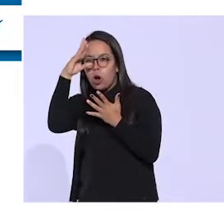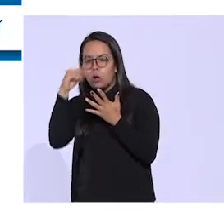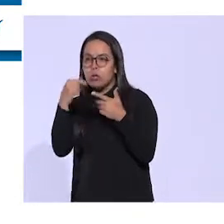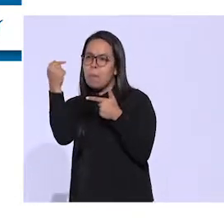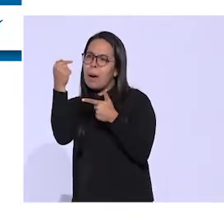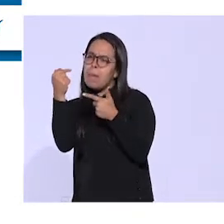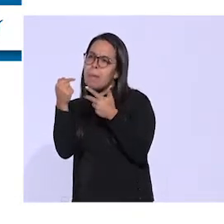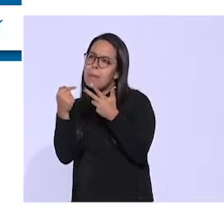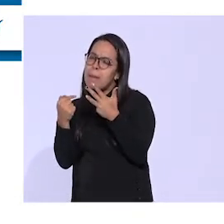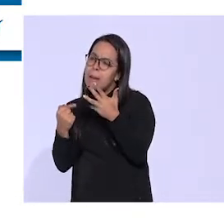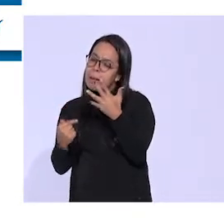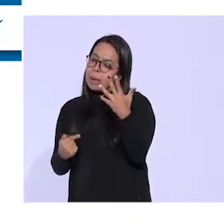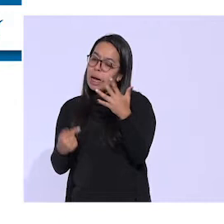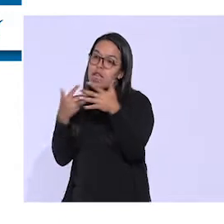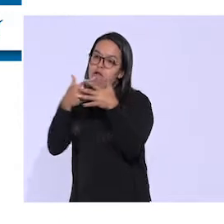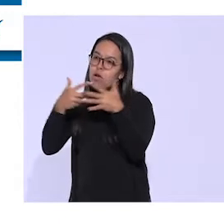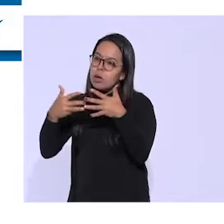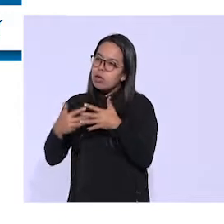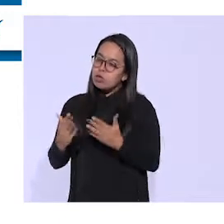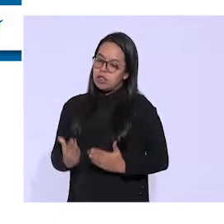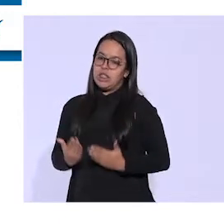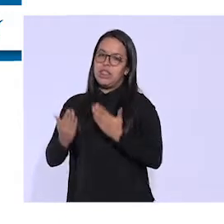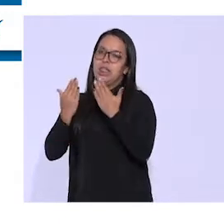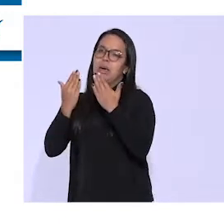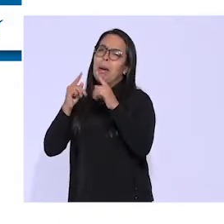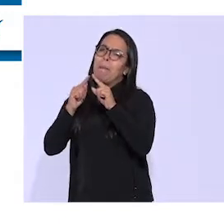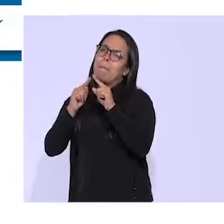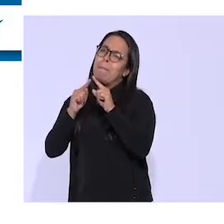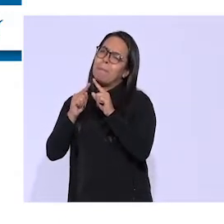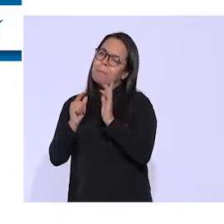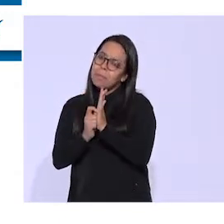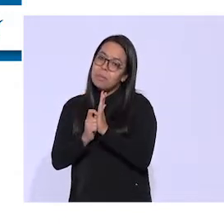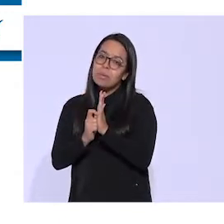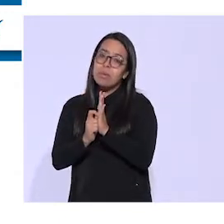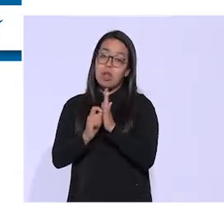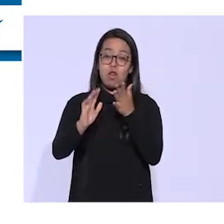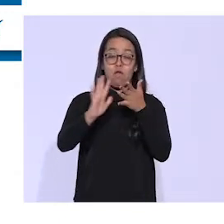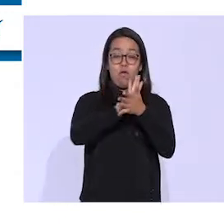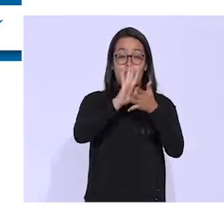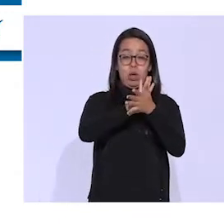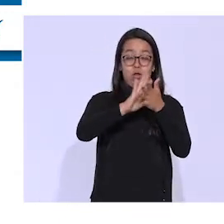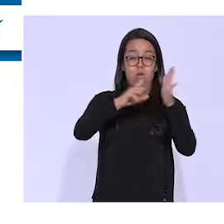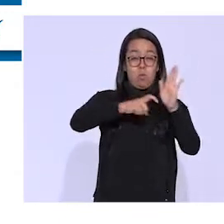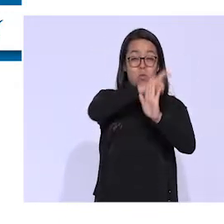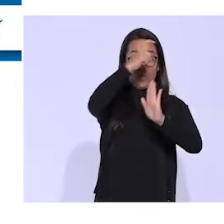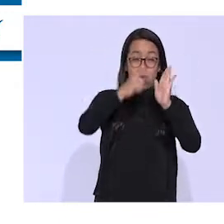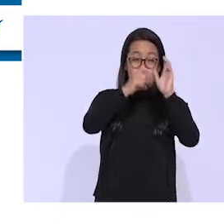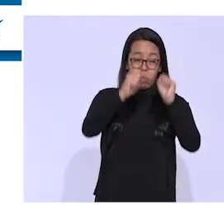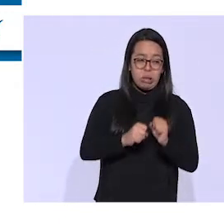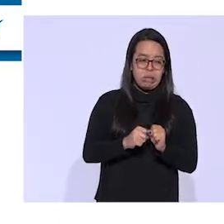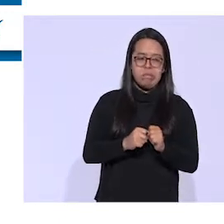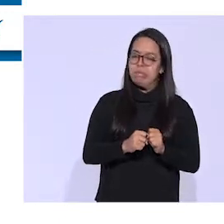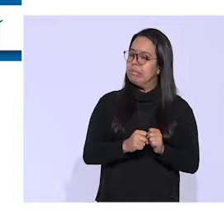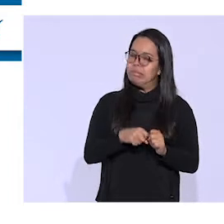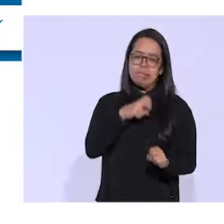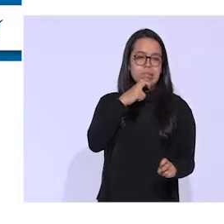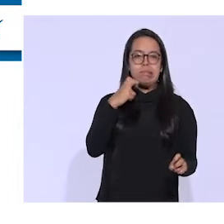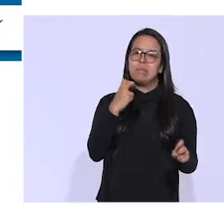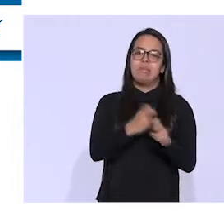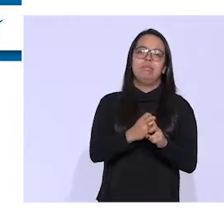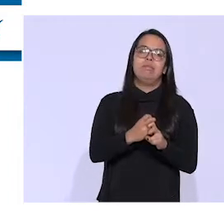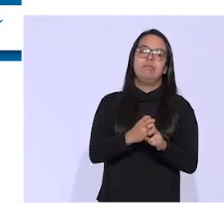información, toda esta información es útil, pero no se saca toda la información que uno necesitaría. Con lo cual, muchas